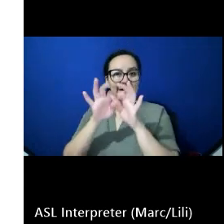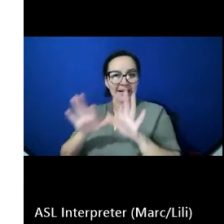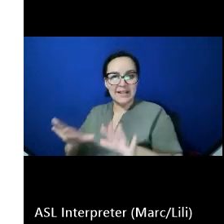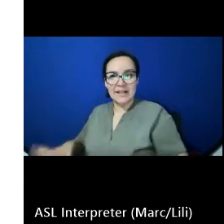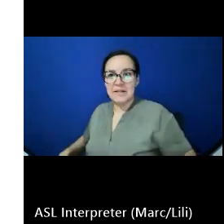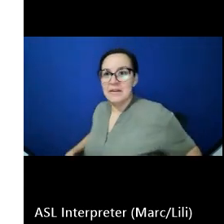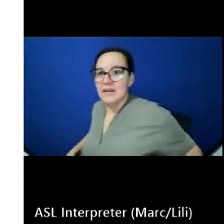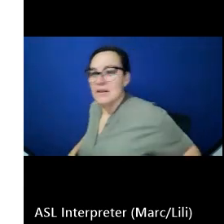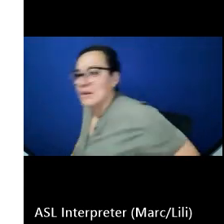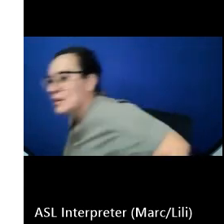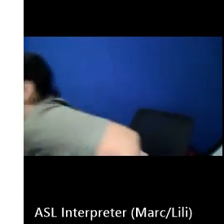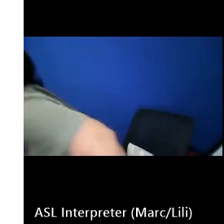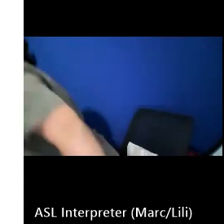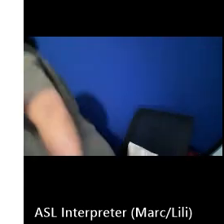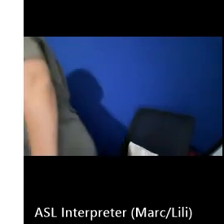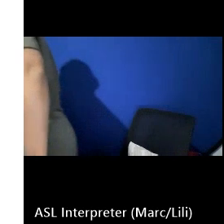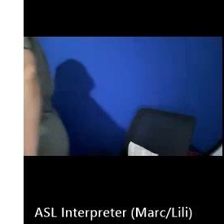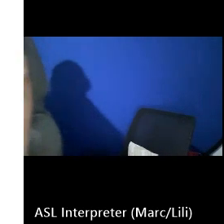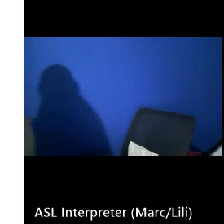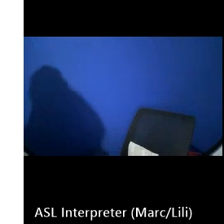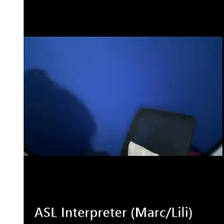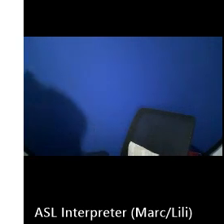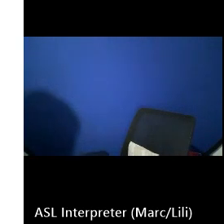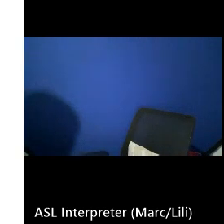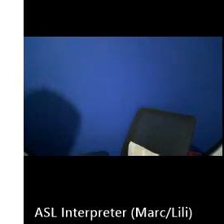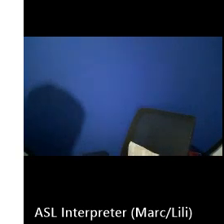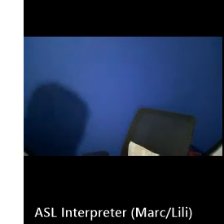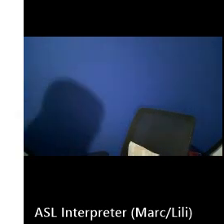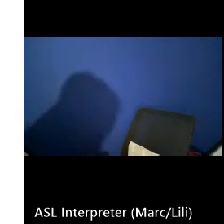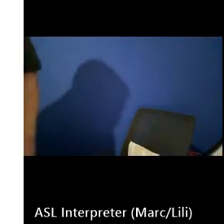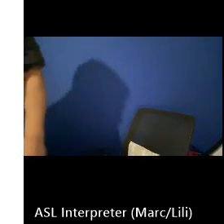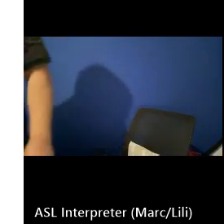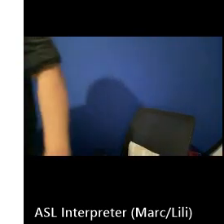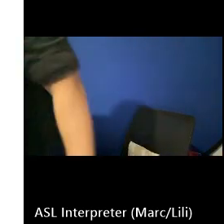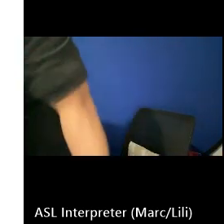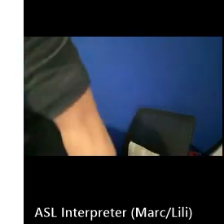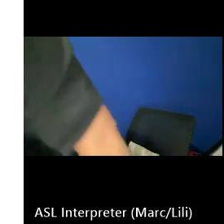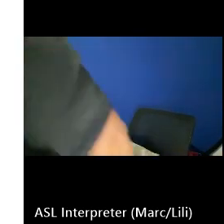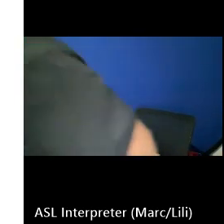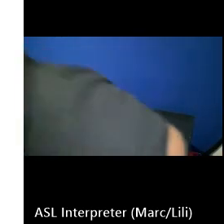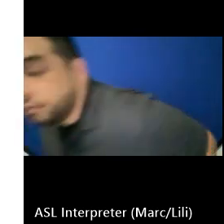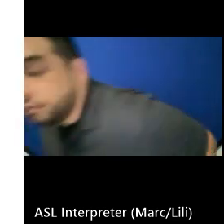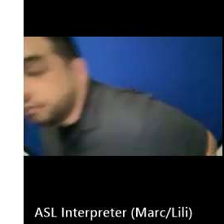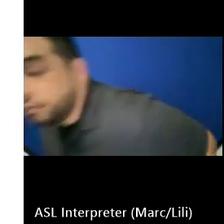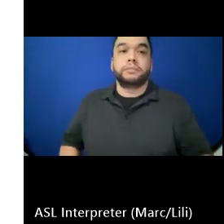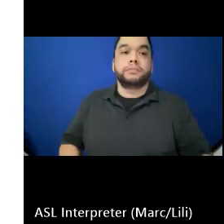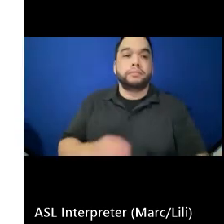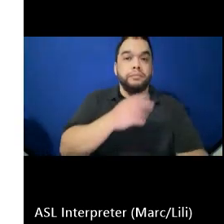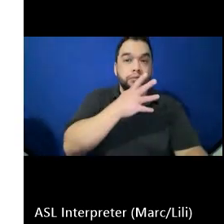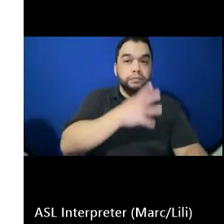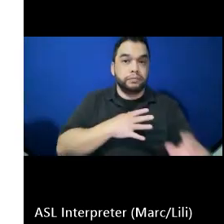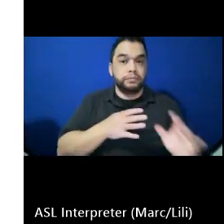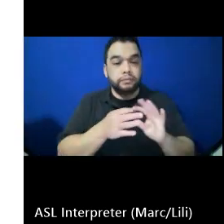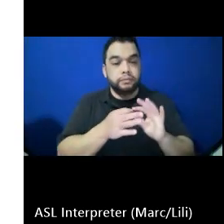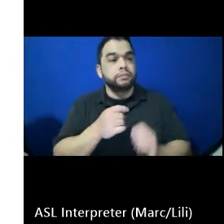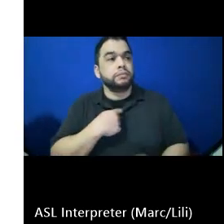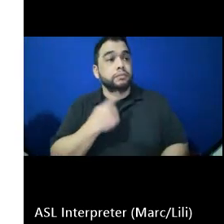diferentes organizaciones. I think Lorelai, go ahead, Bill. I was just going to say that. Sí, Lorelai adelante,